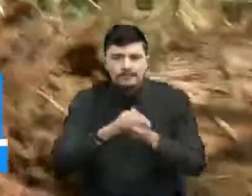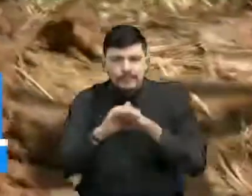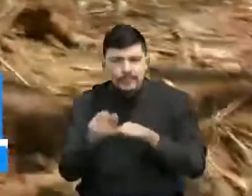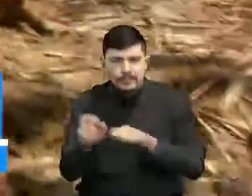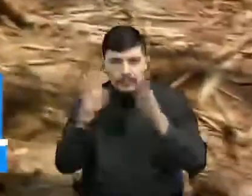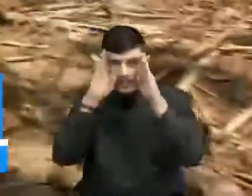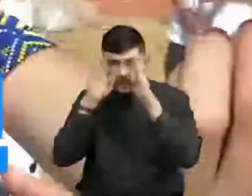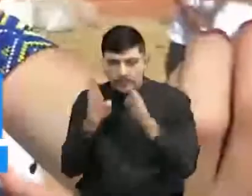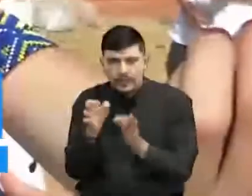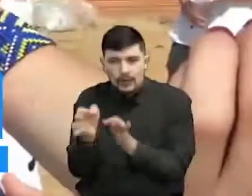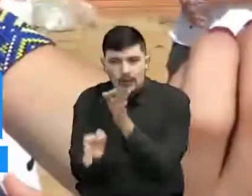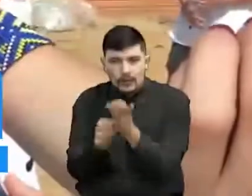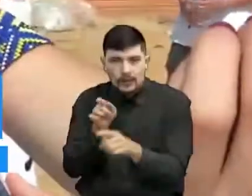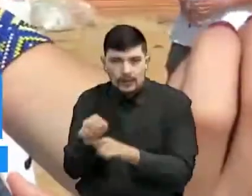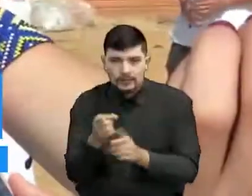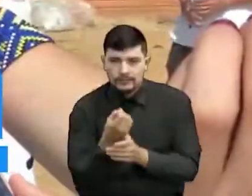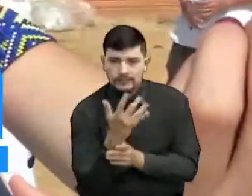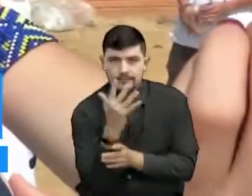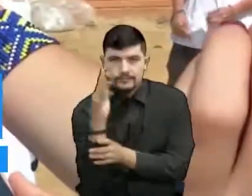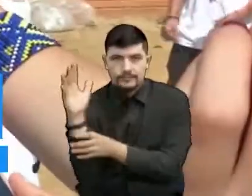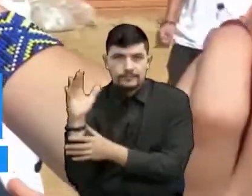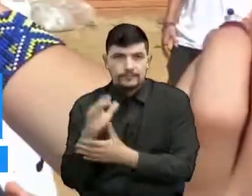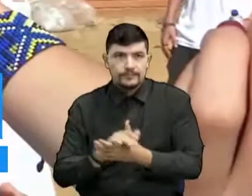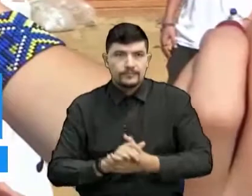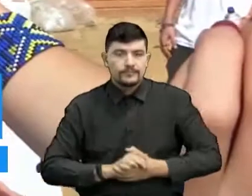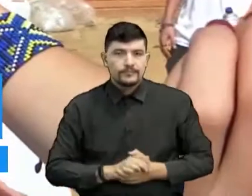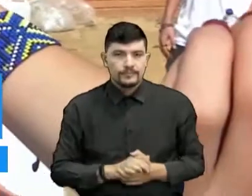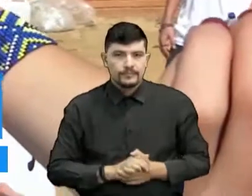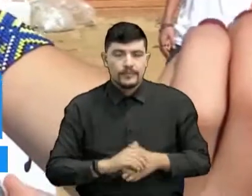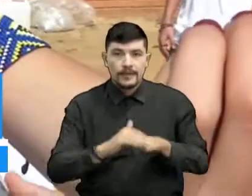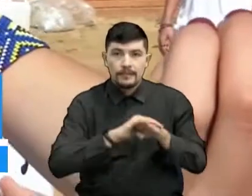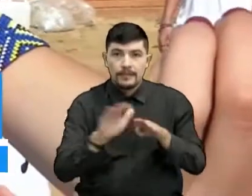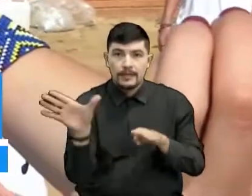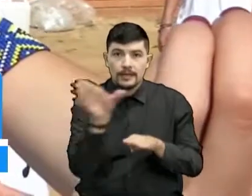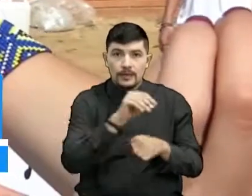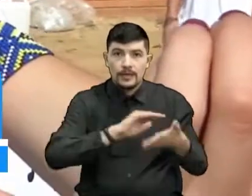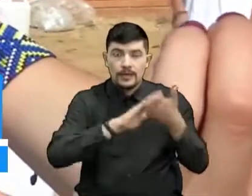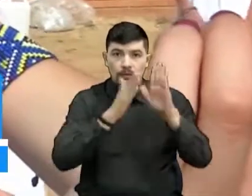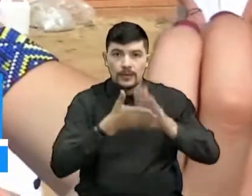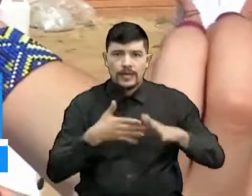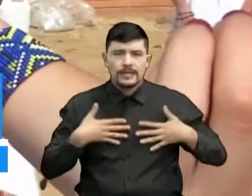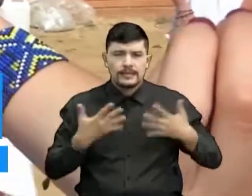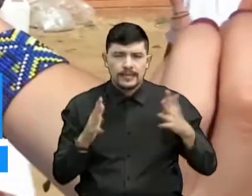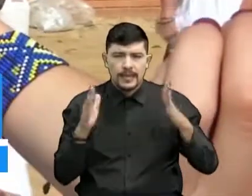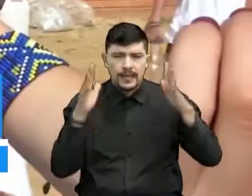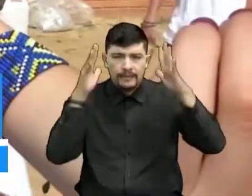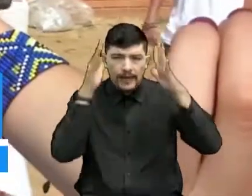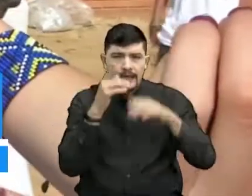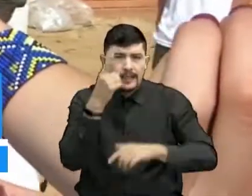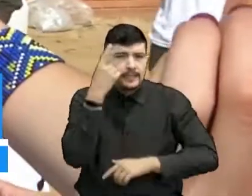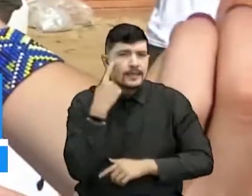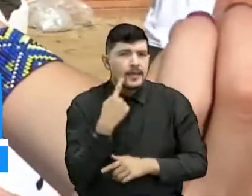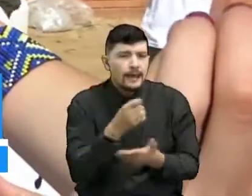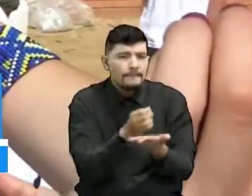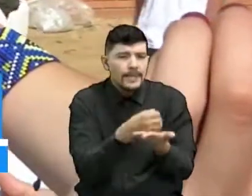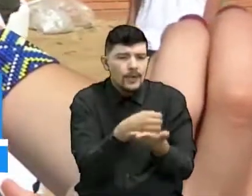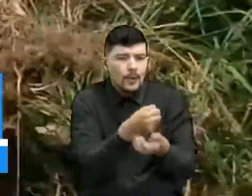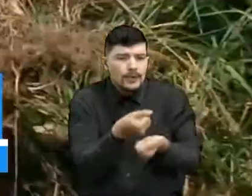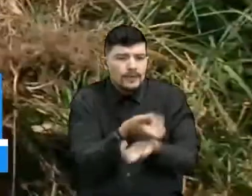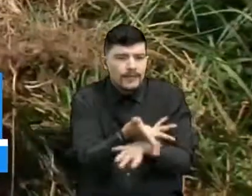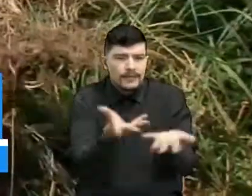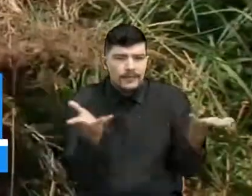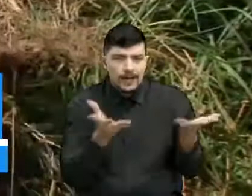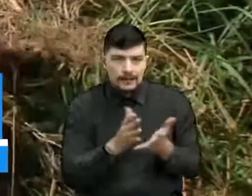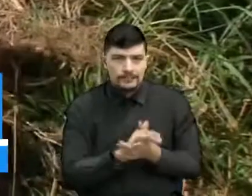realizando esta actividad, celebrando el Día de la Biodiversidad, una actividad fundamental que no se nos puede quedar en una foto, no se nos puede quedar solamente en un día